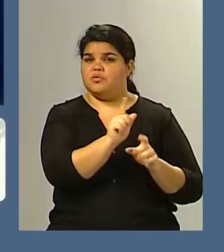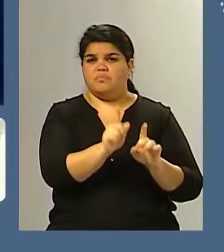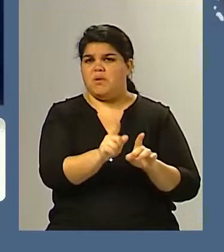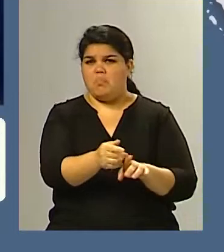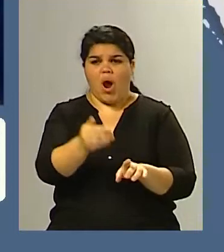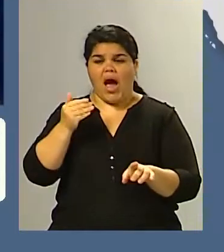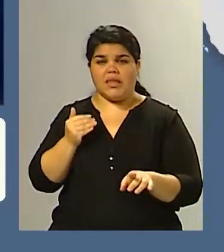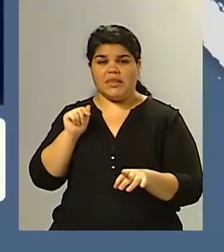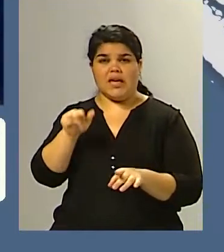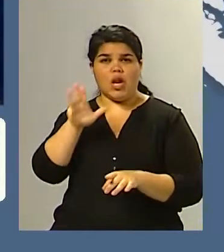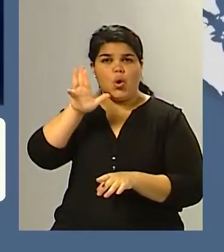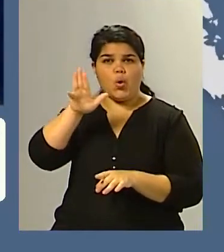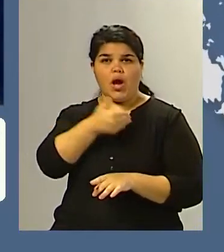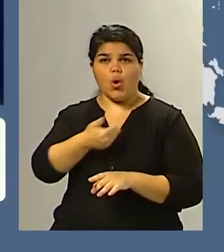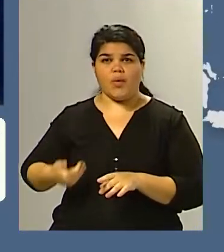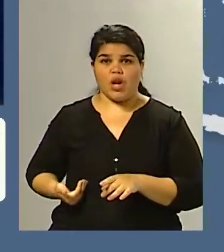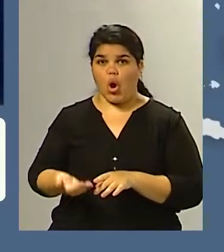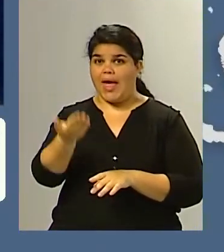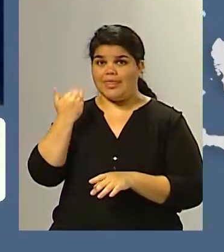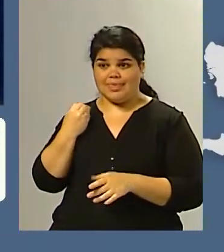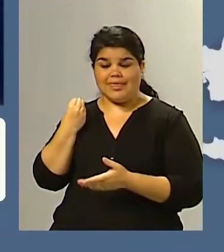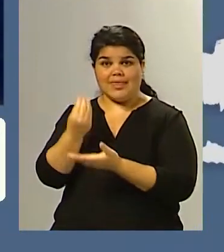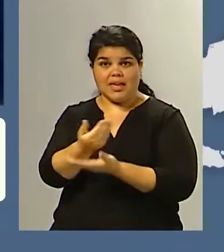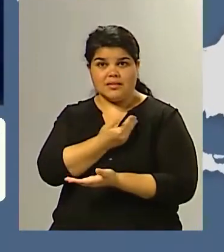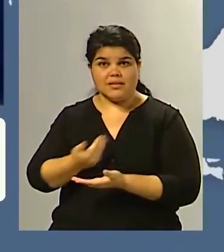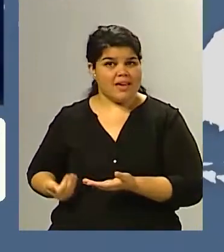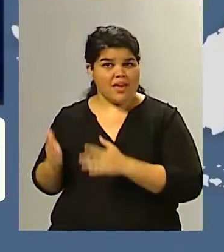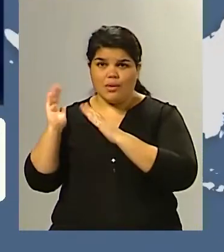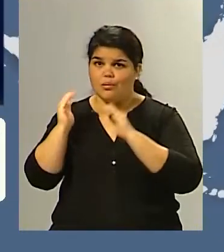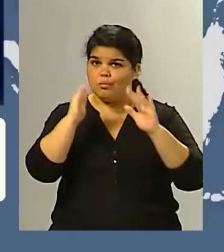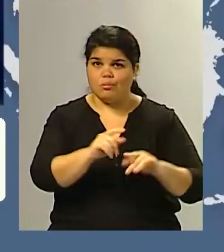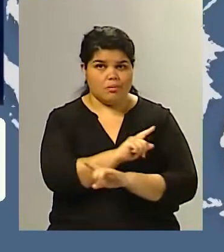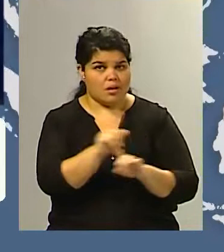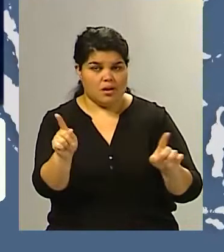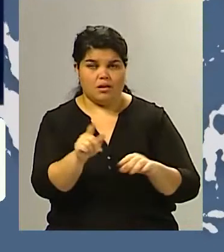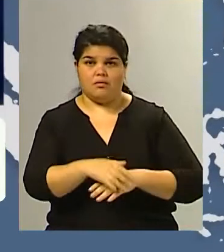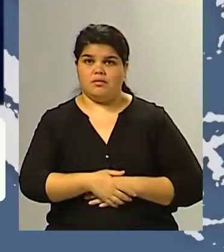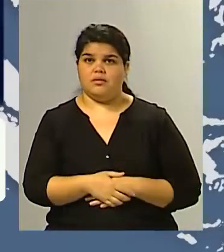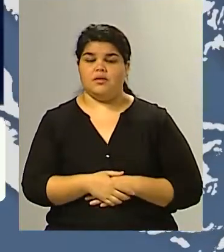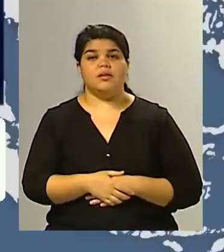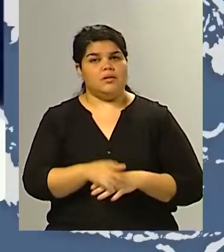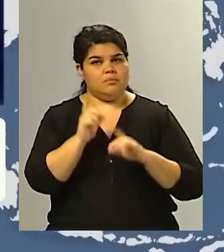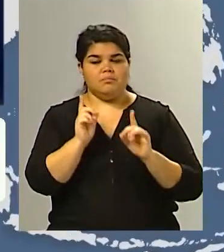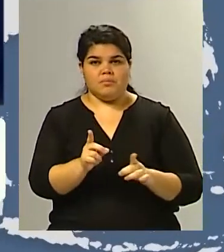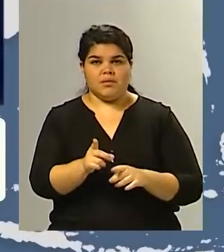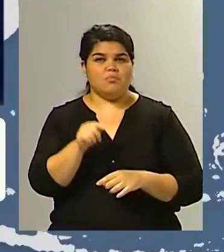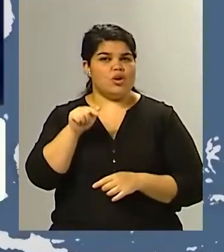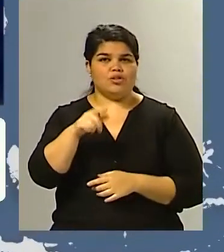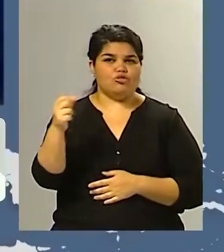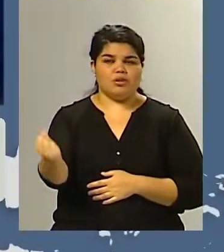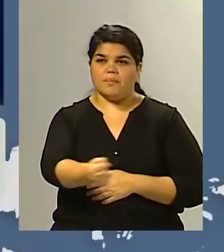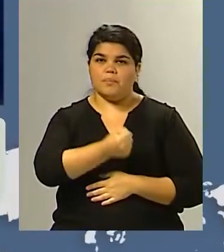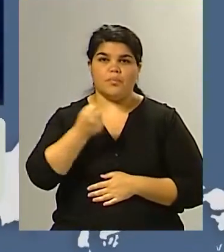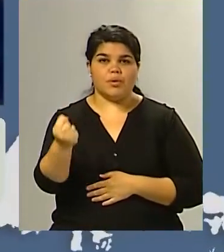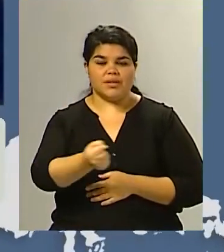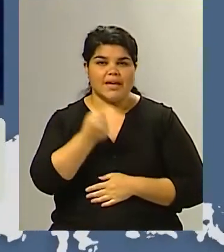realidad similar a esta, ¿no? De ahí que también para el gobierno del PT resultará fundamental